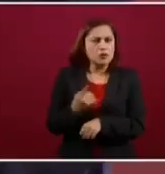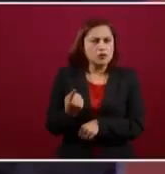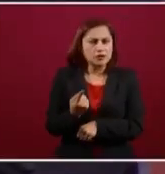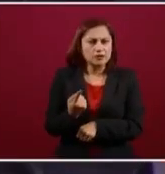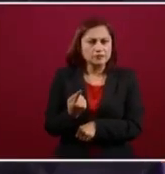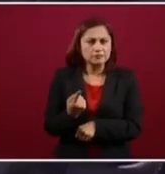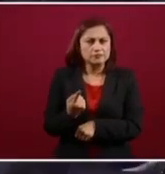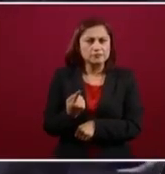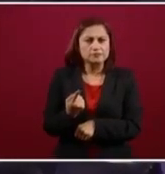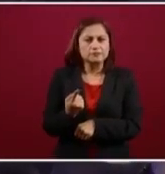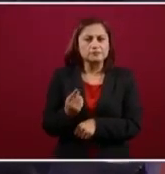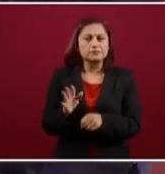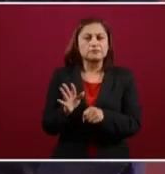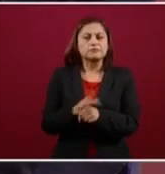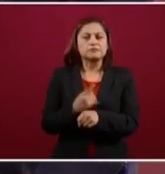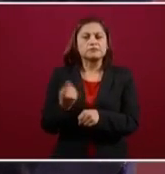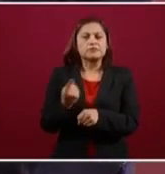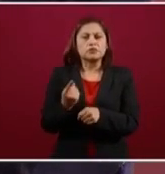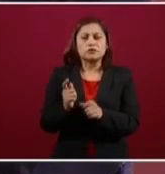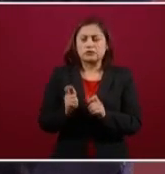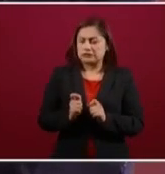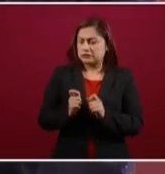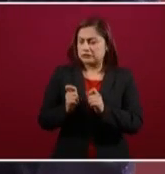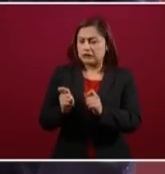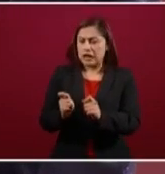Porque no pasa nada